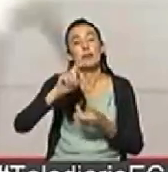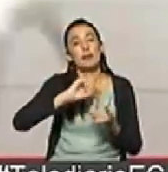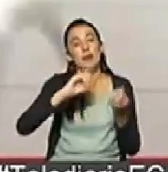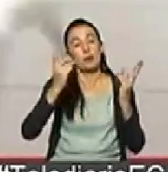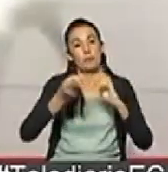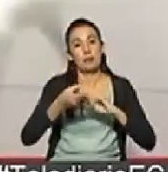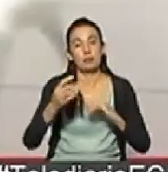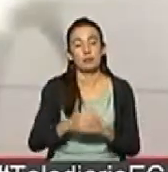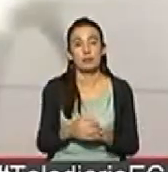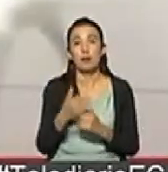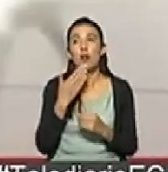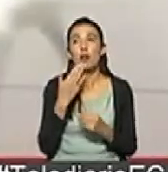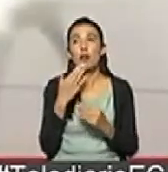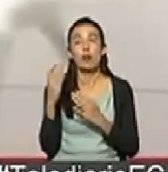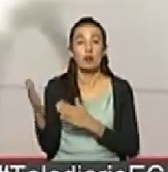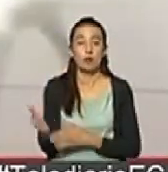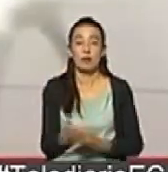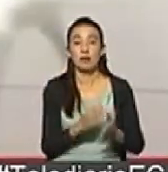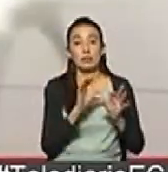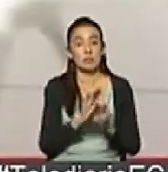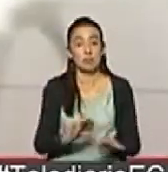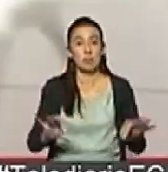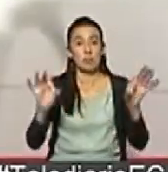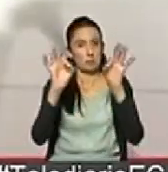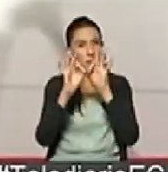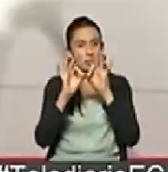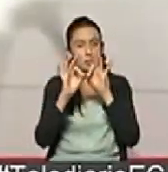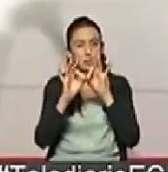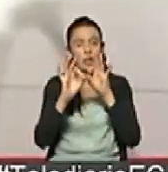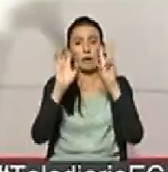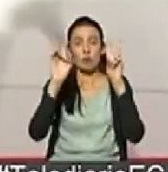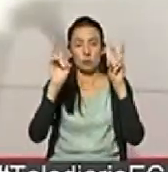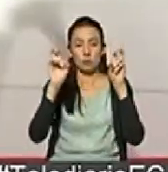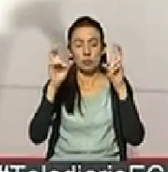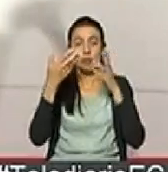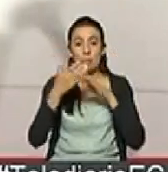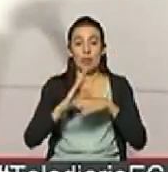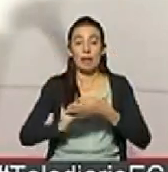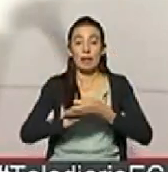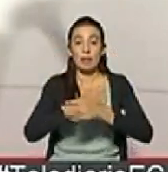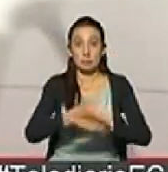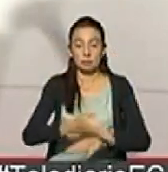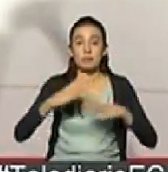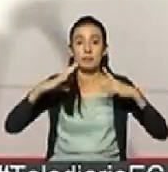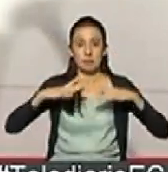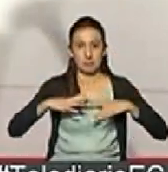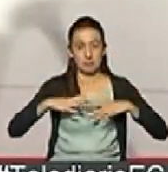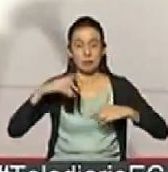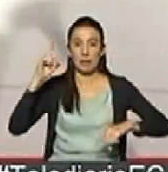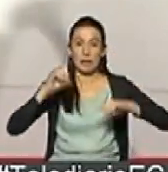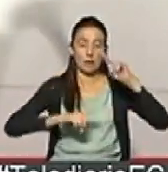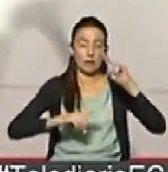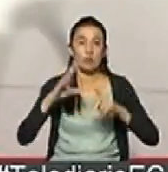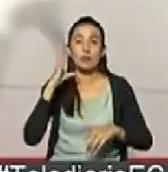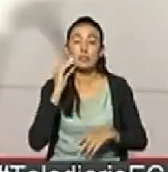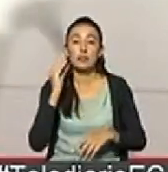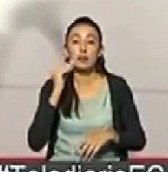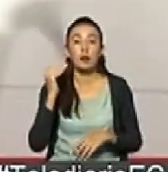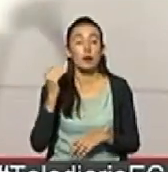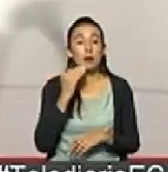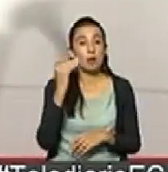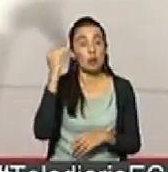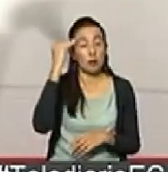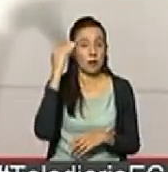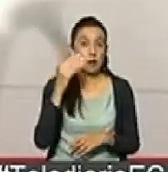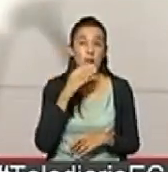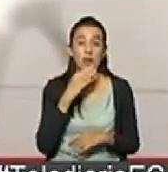algo que se llama como síndrome posvacacional. Todas las personas, incluso los adultos, si es que hemos tenido la oportunidad de compartir con los